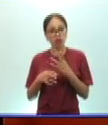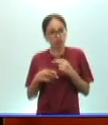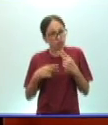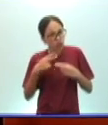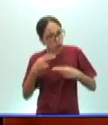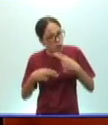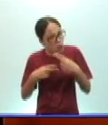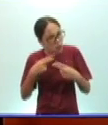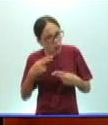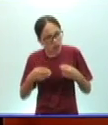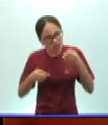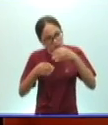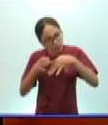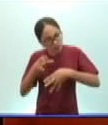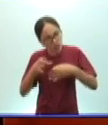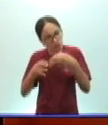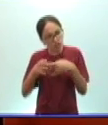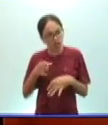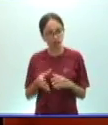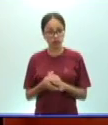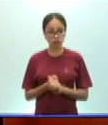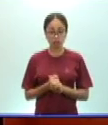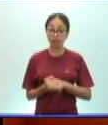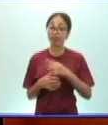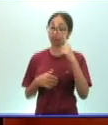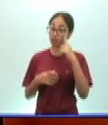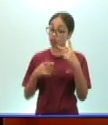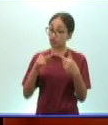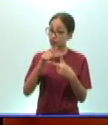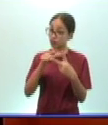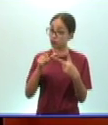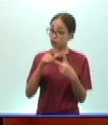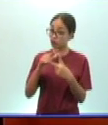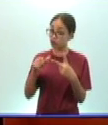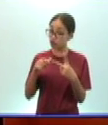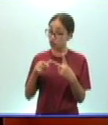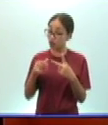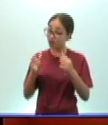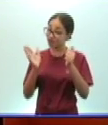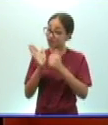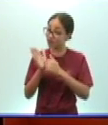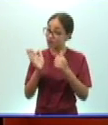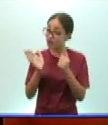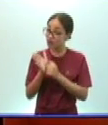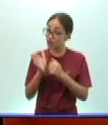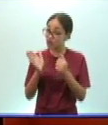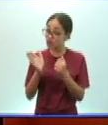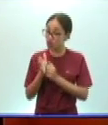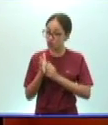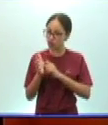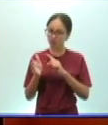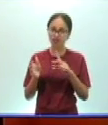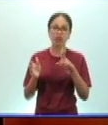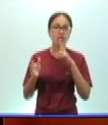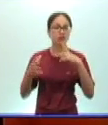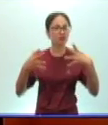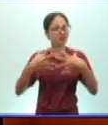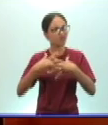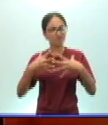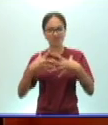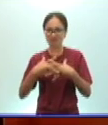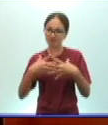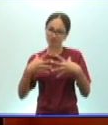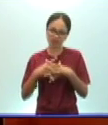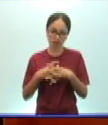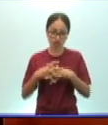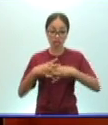filtración? Fíjense que tenemos un sólido que, como ustedes están apreciando, es prácticamente insoluble en agua y que forma la